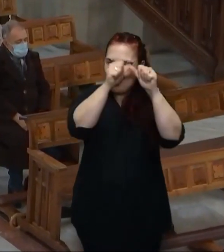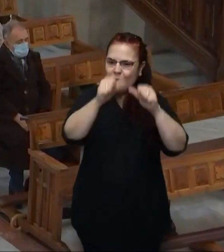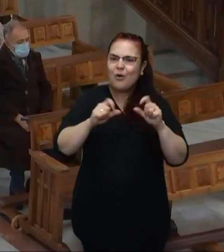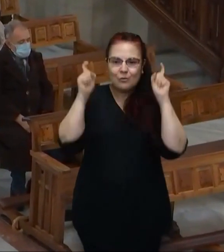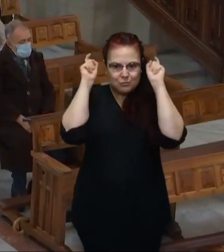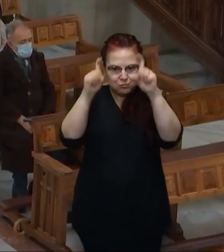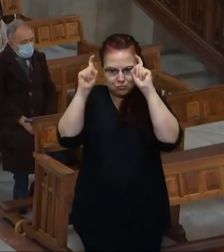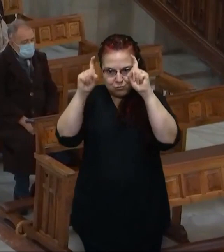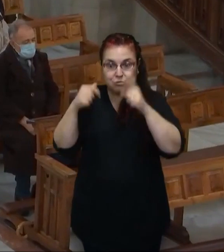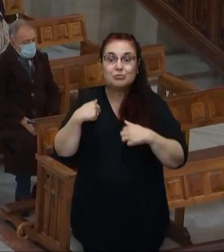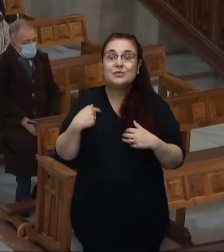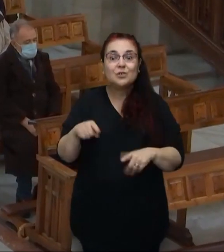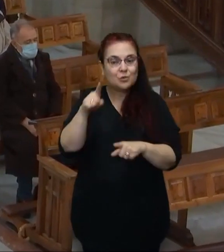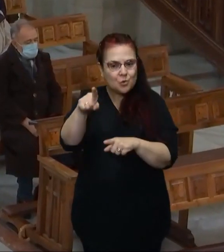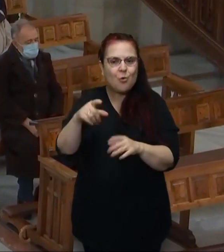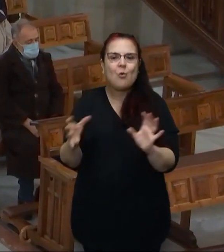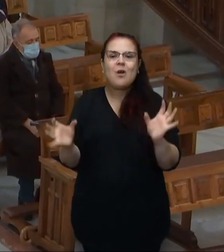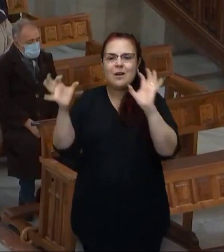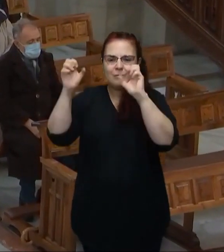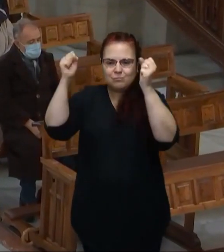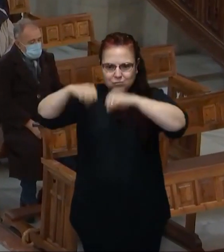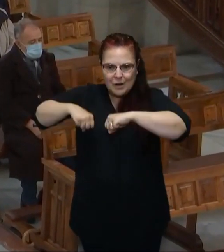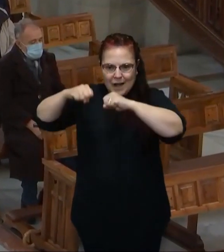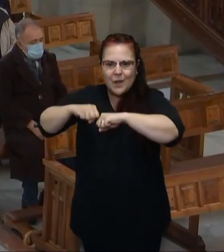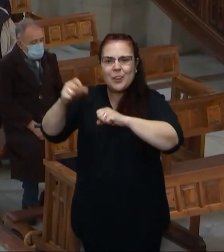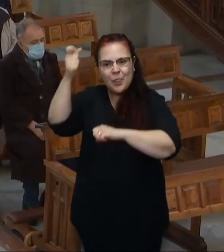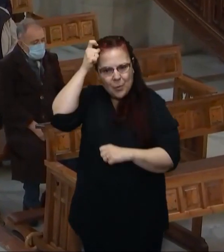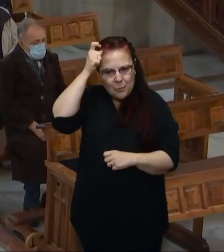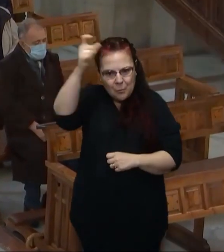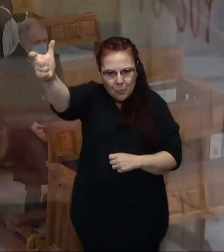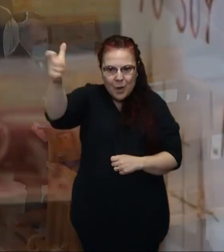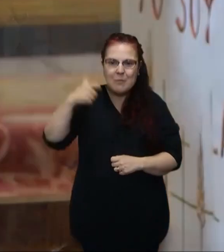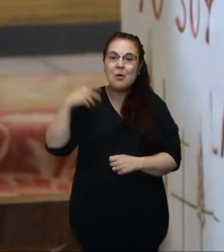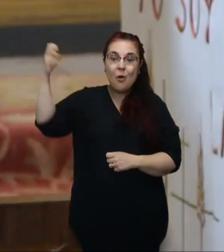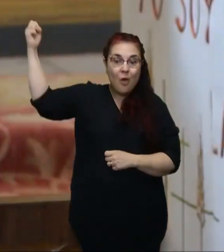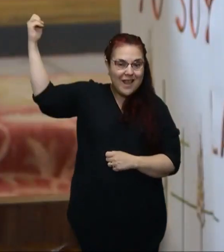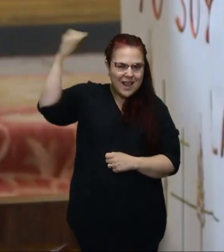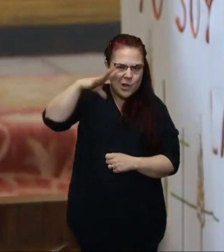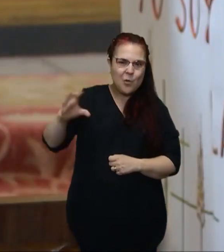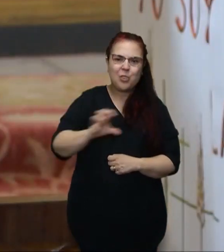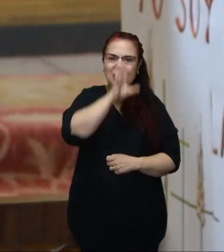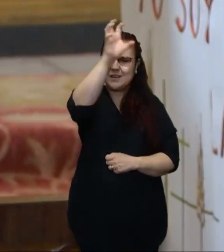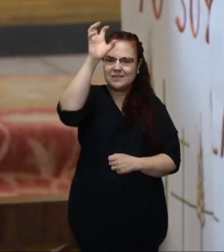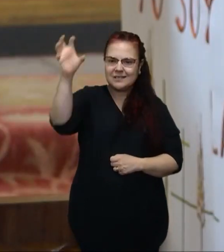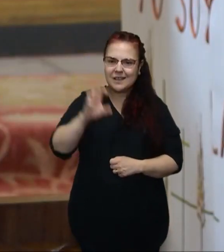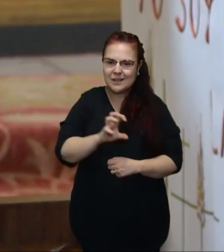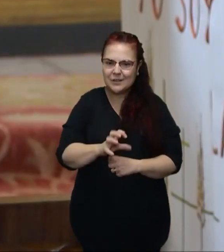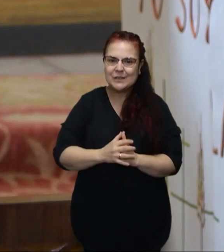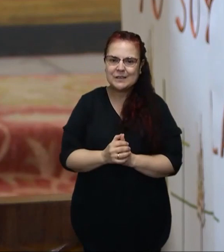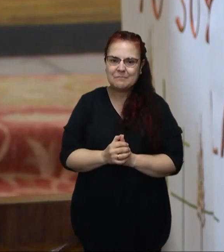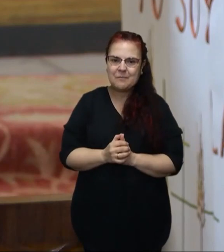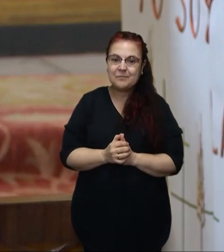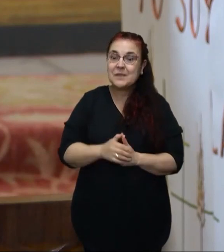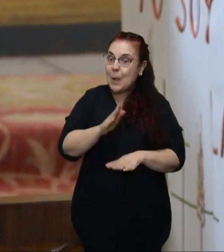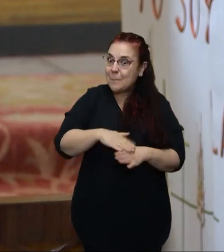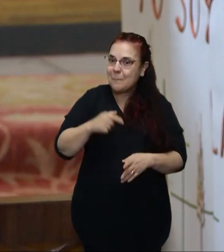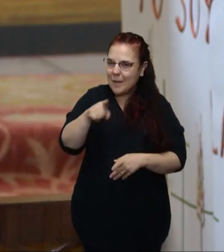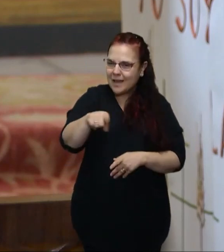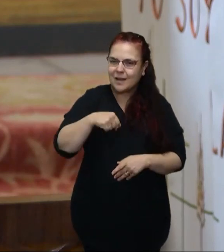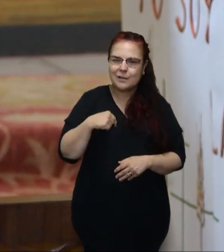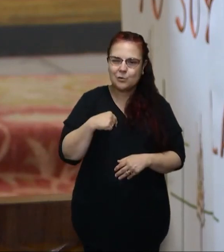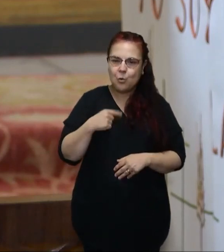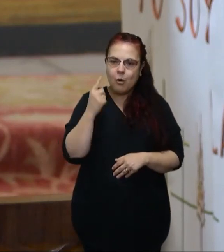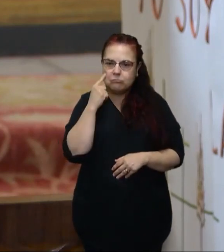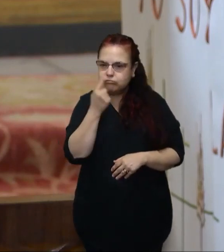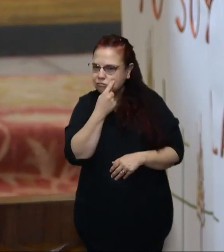e hice de ti alianza de un pueblo y luz de las naciones, para que abras